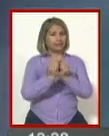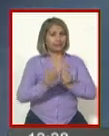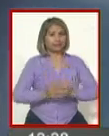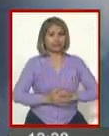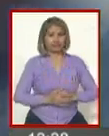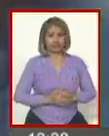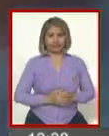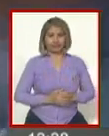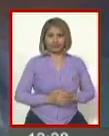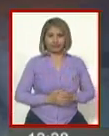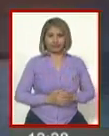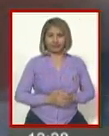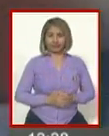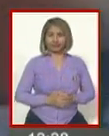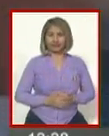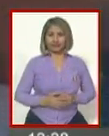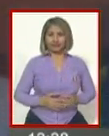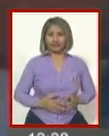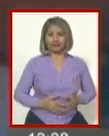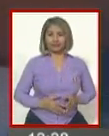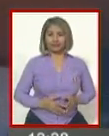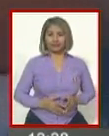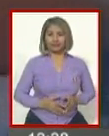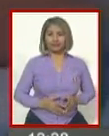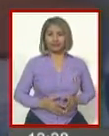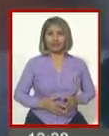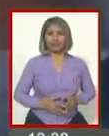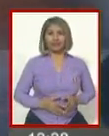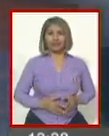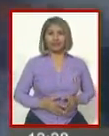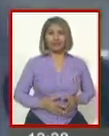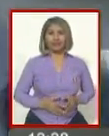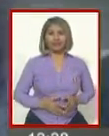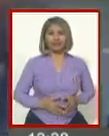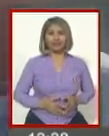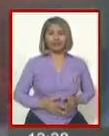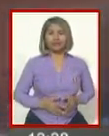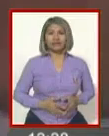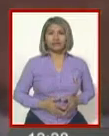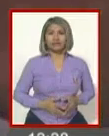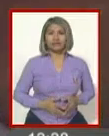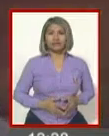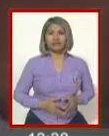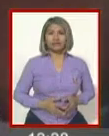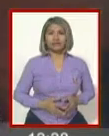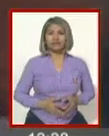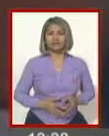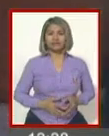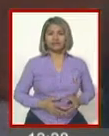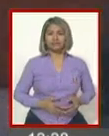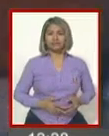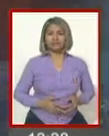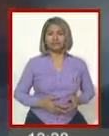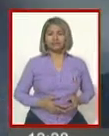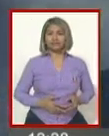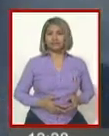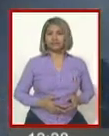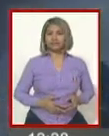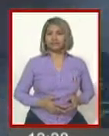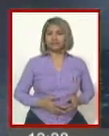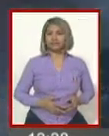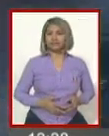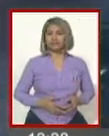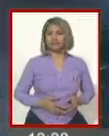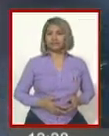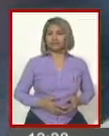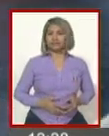No, mi hija recién estaba viendo. Aquí han detenido y solamente donde está viendo la carapaz,